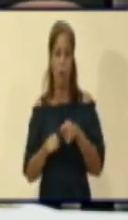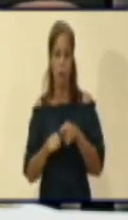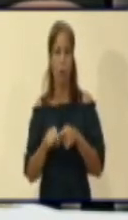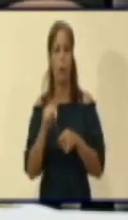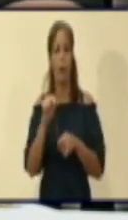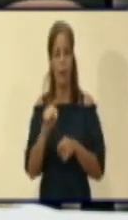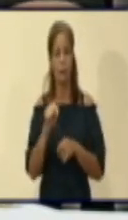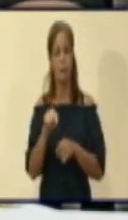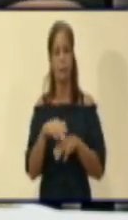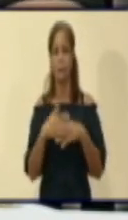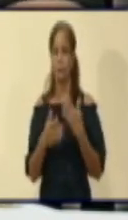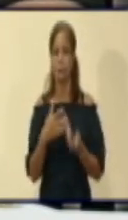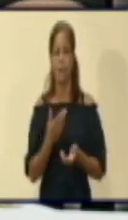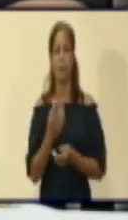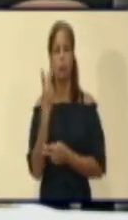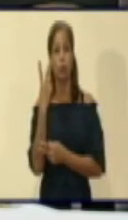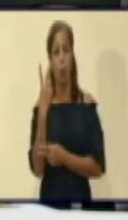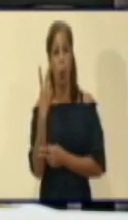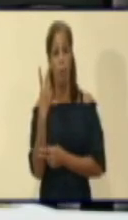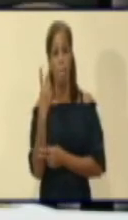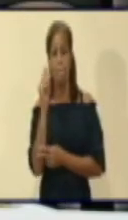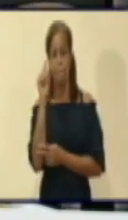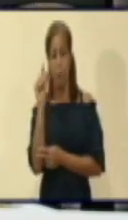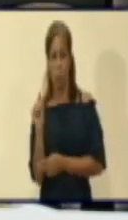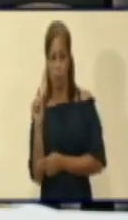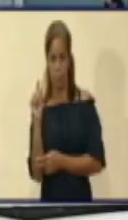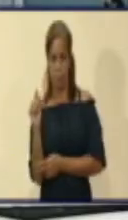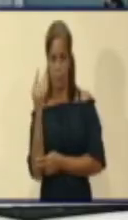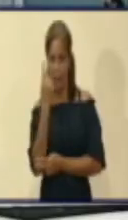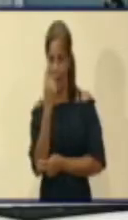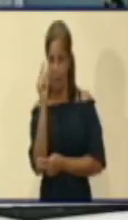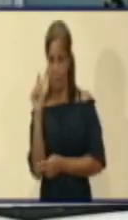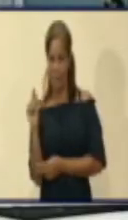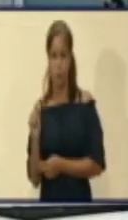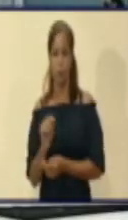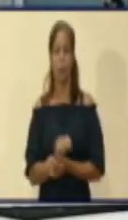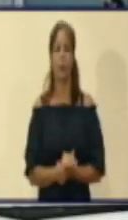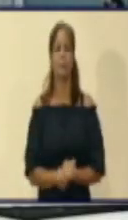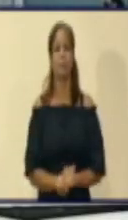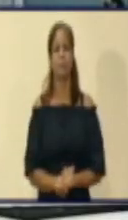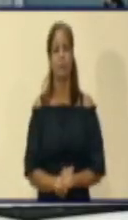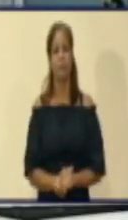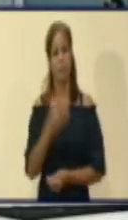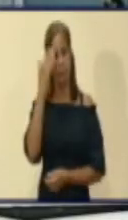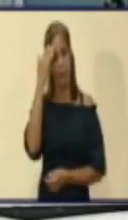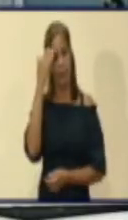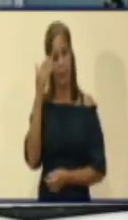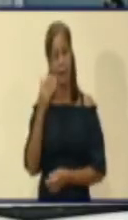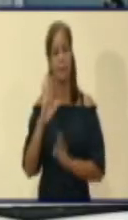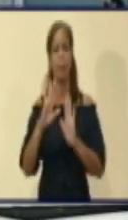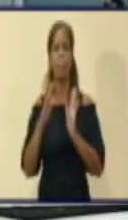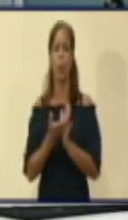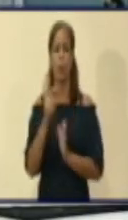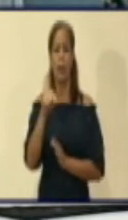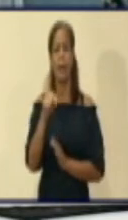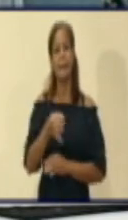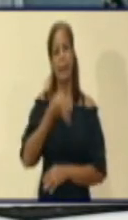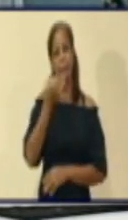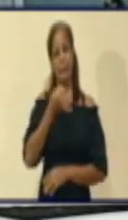próximos programas picadas detalles cada uno de estas medidas gracias fontana el por esta explicación son medidas que